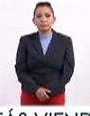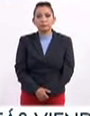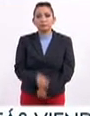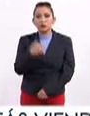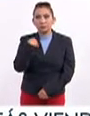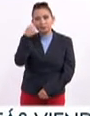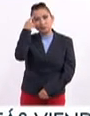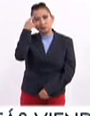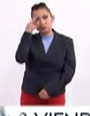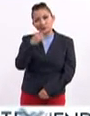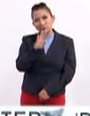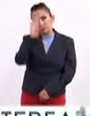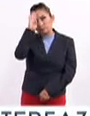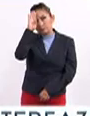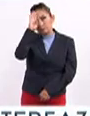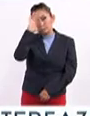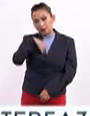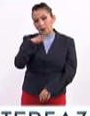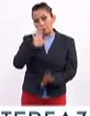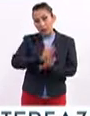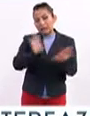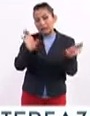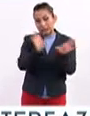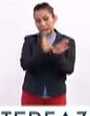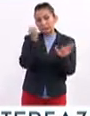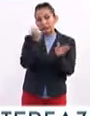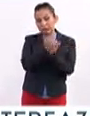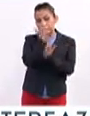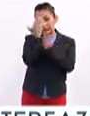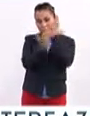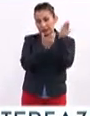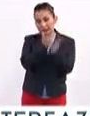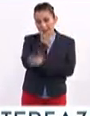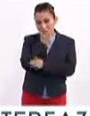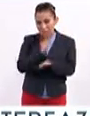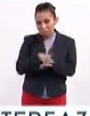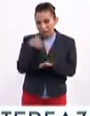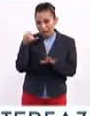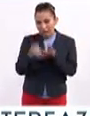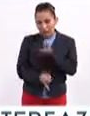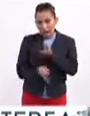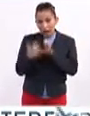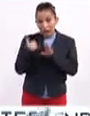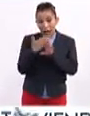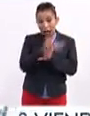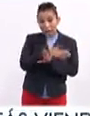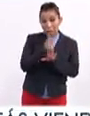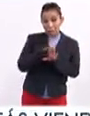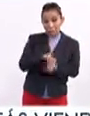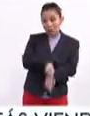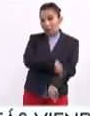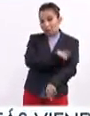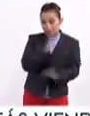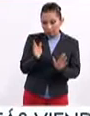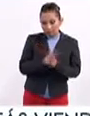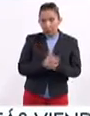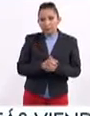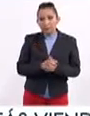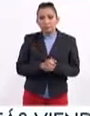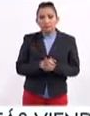Estoy considerando en hacer certificaciones de inglés primero, antes de que pase más el tiempo. Claro.